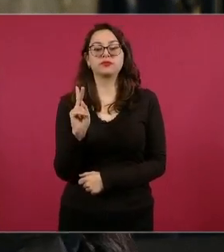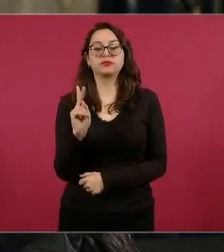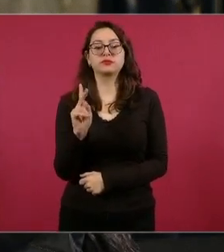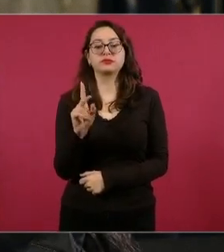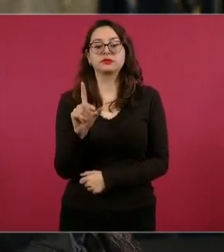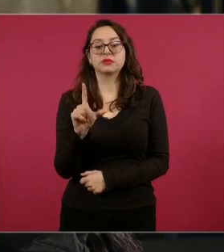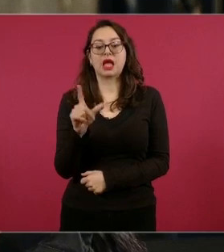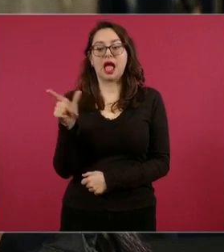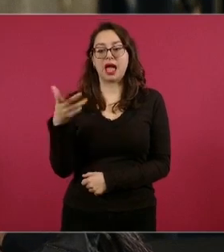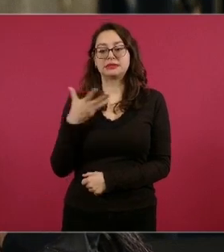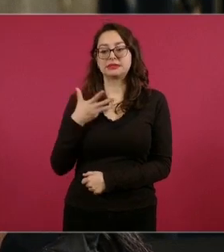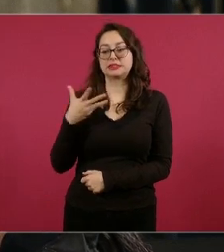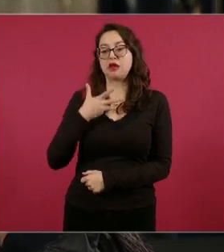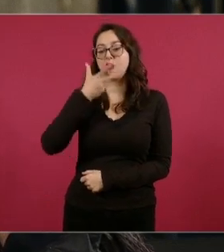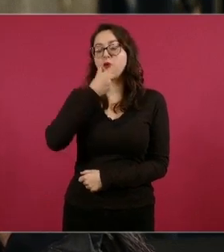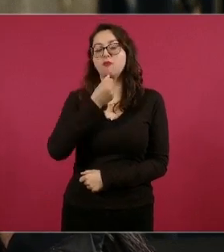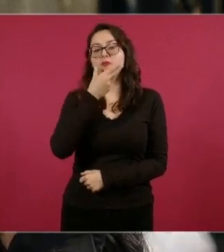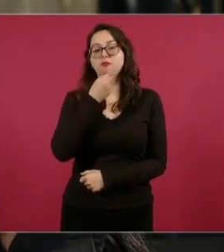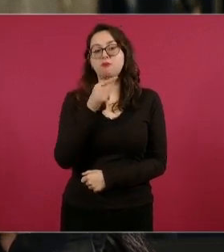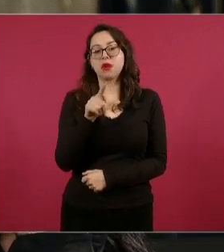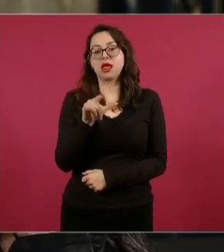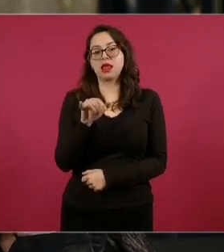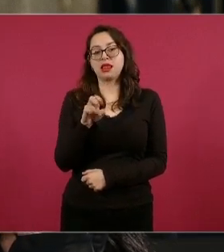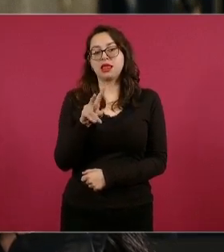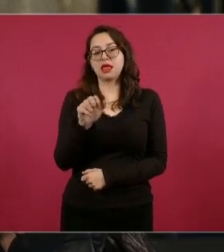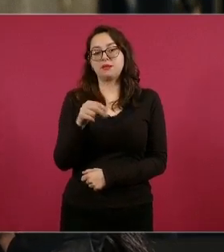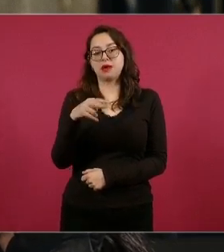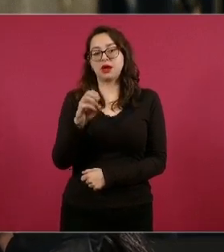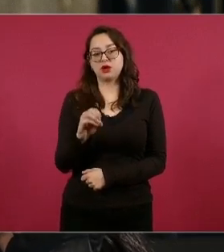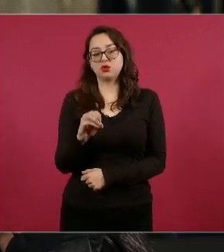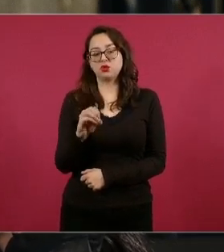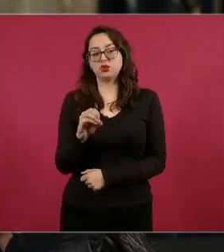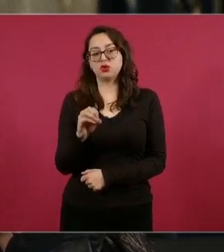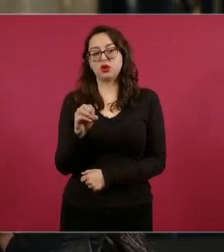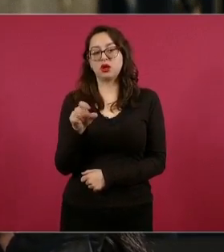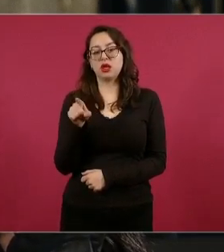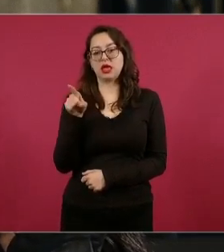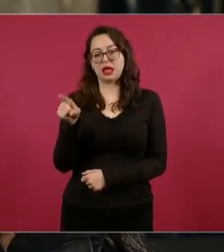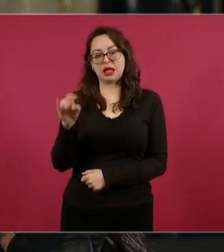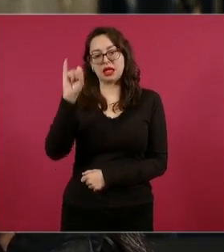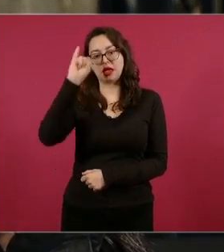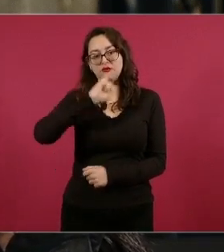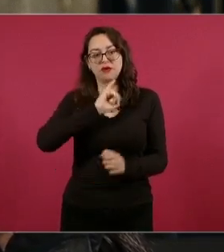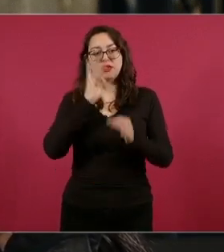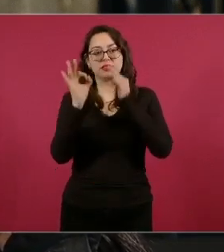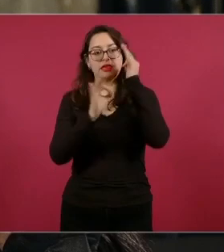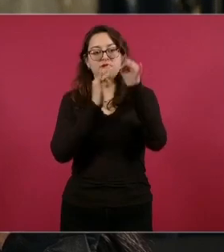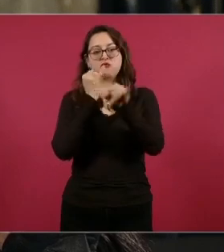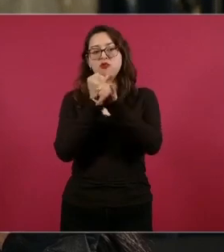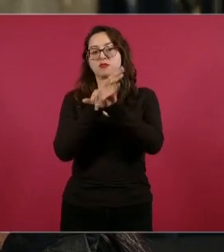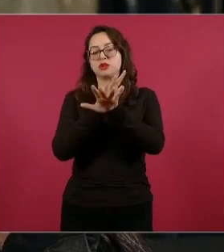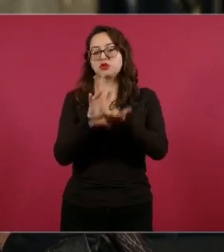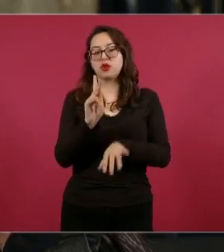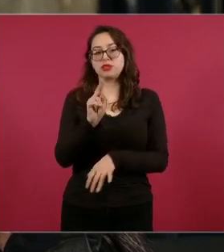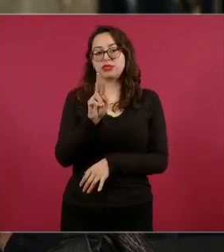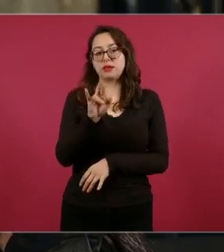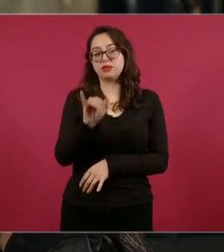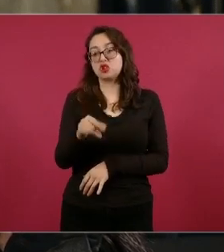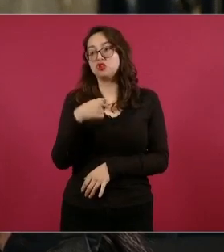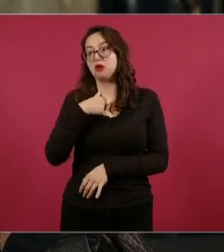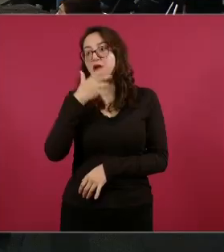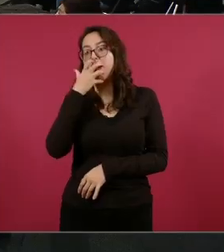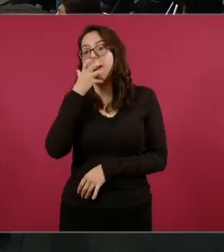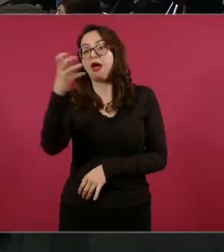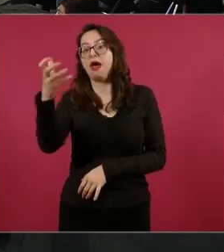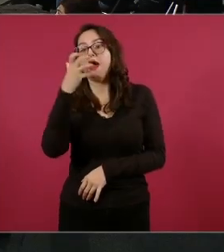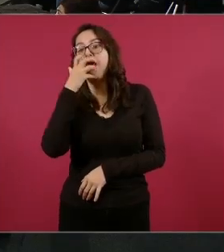Líbano Sáenz, ahí el jefe de información y propaganda del PRI. Entonces le grité a